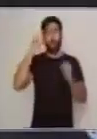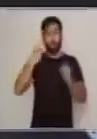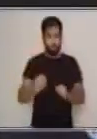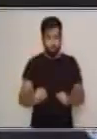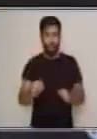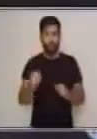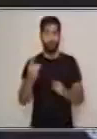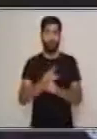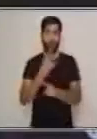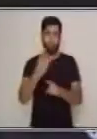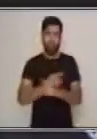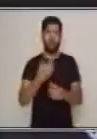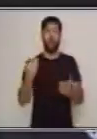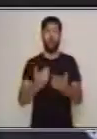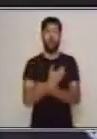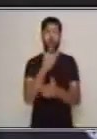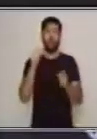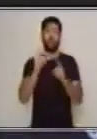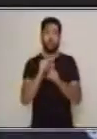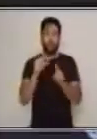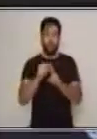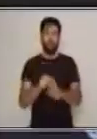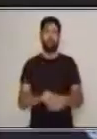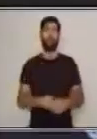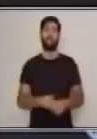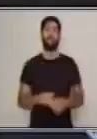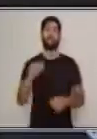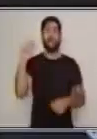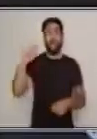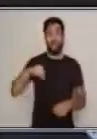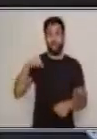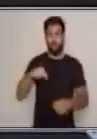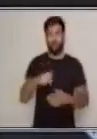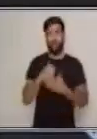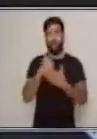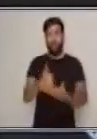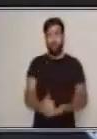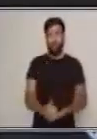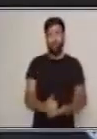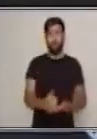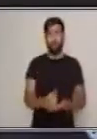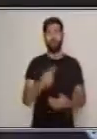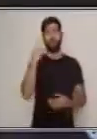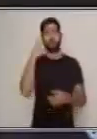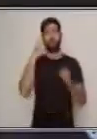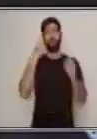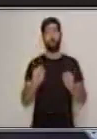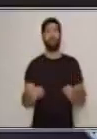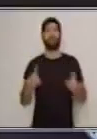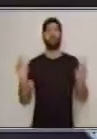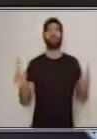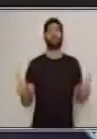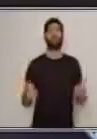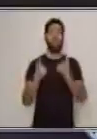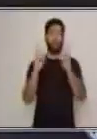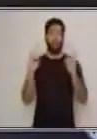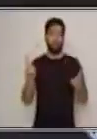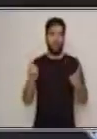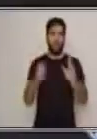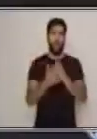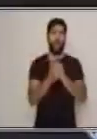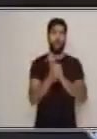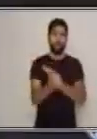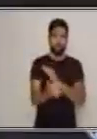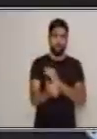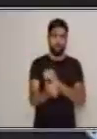también nuevas palabras y nuevos significados. Esto te va a ayudar a poder desarrollar estas destrezas